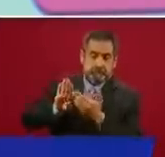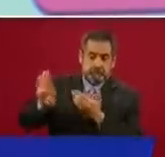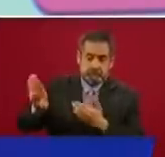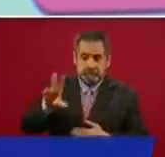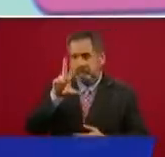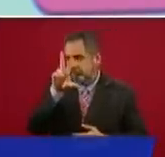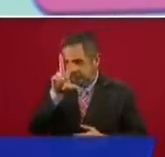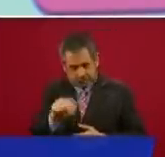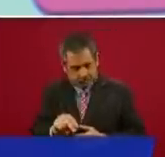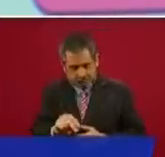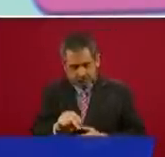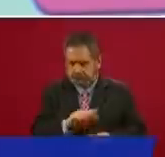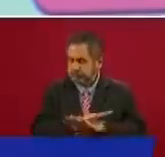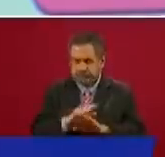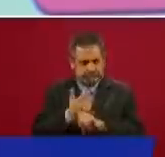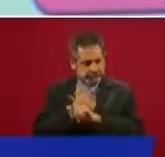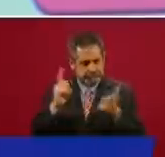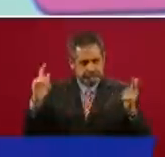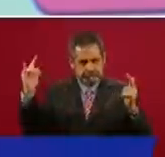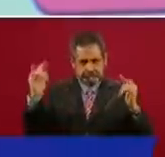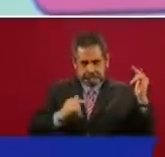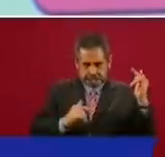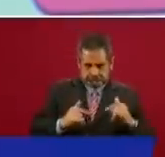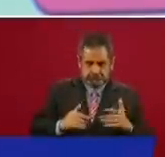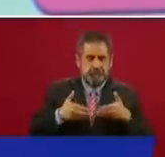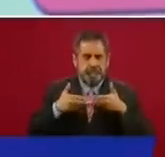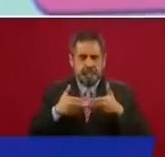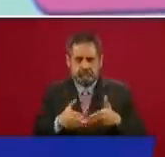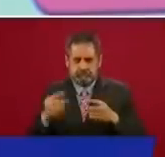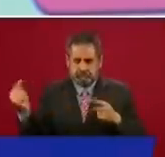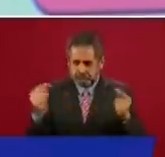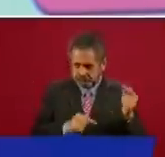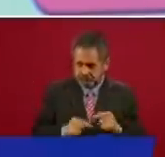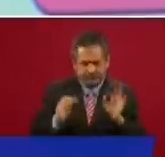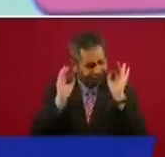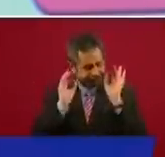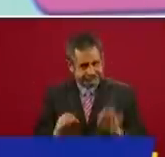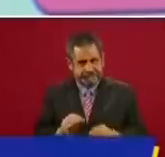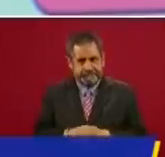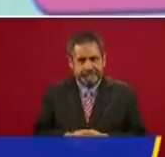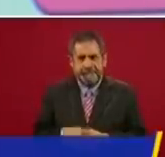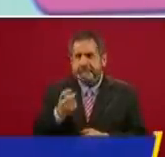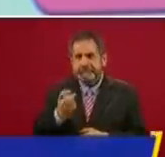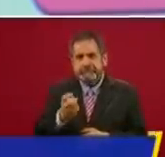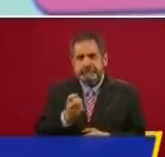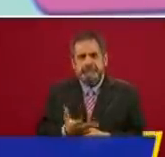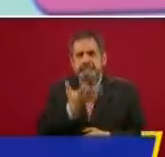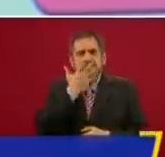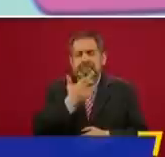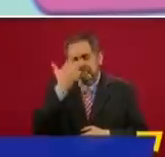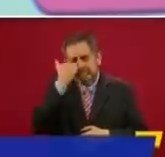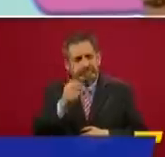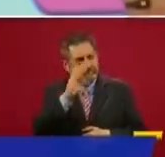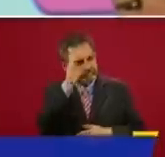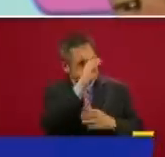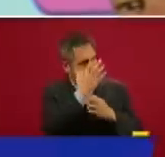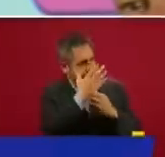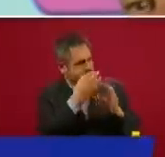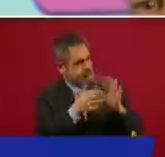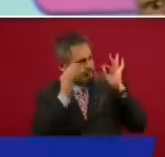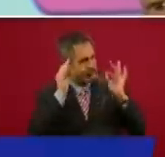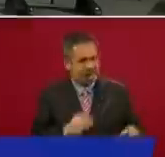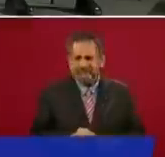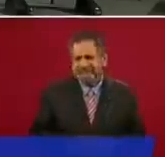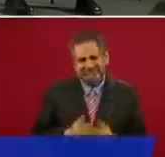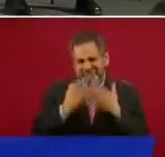fronteras, ni cerrar puertos marítimos. Estas medidas no tienen un fundamento científico sólido. Estar alarmados pues